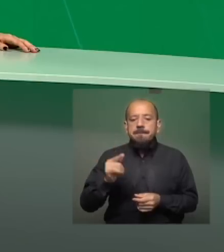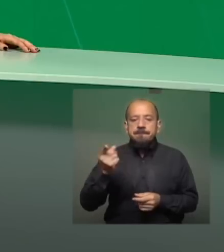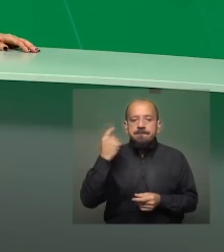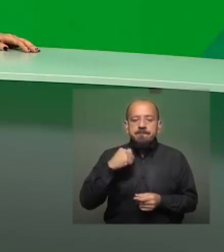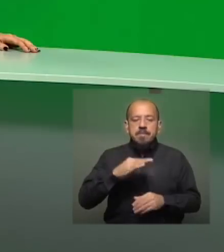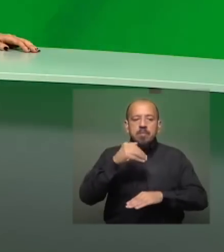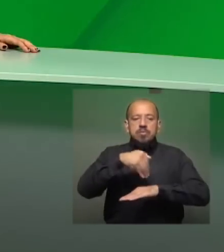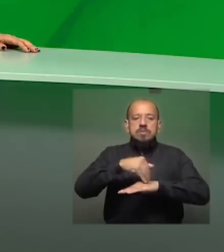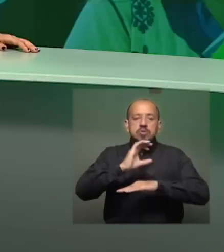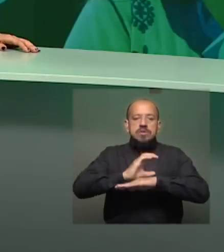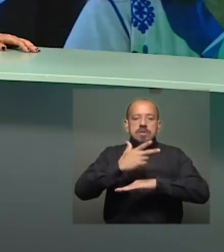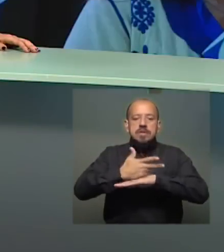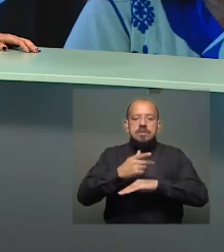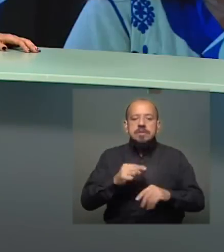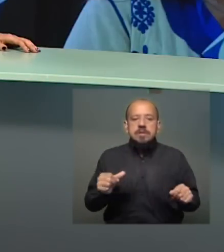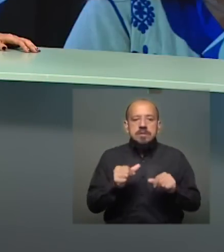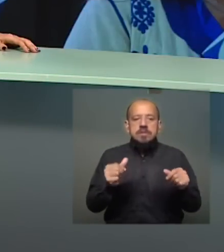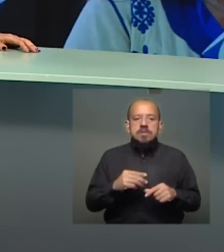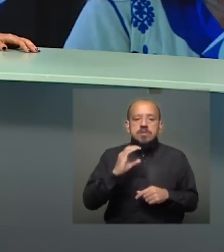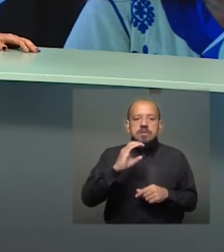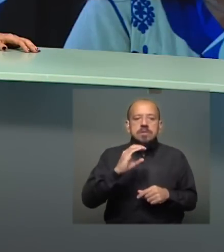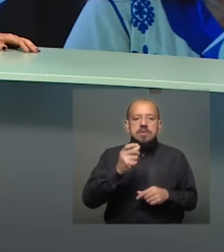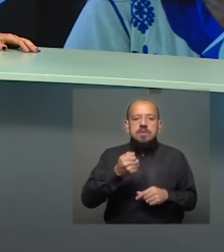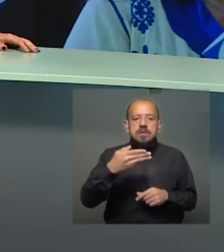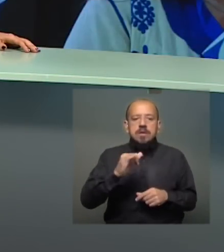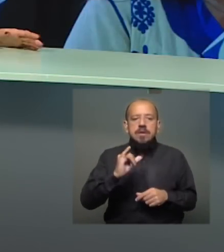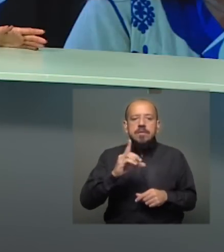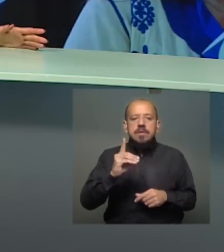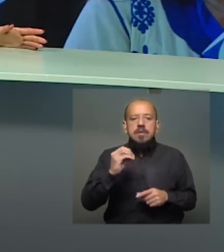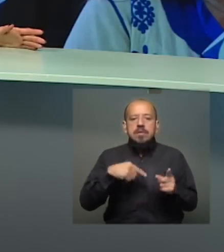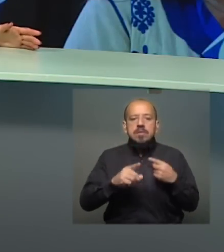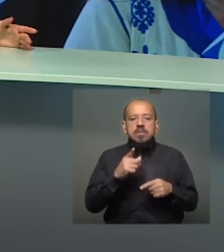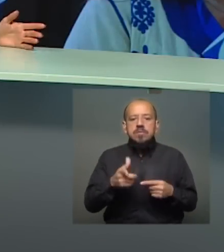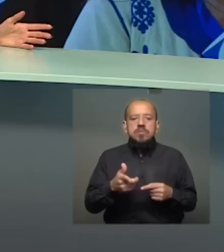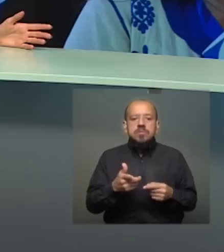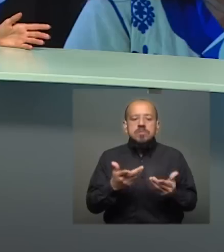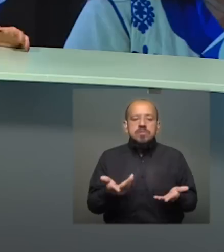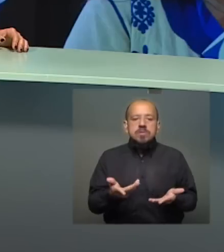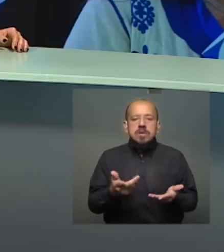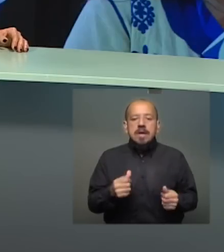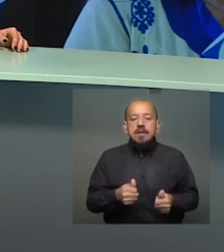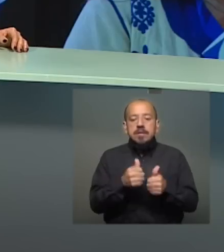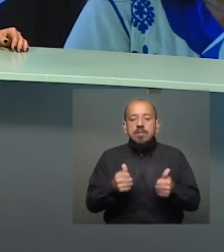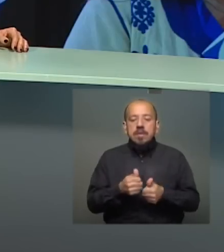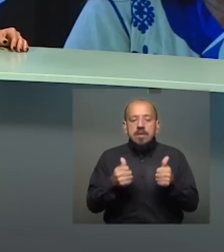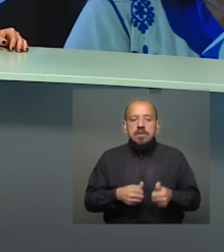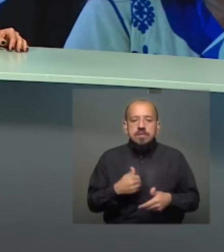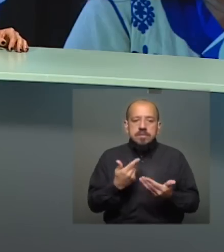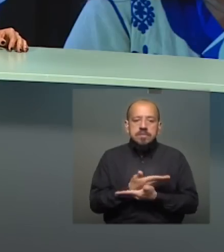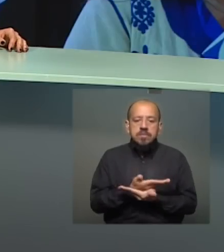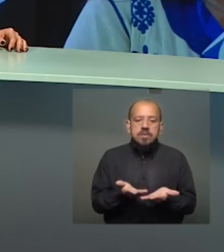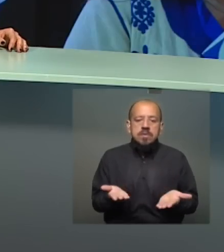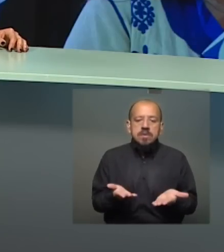municipio ch organizó su Cabildo correspondiente a este año una instancia en la que se rinden cuentas a la ciudadanía